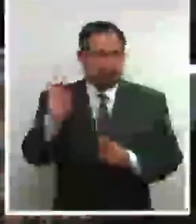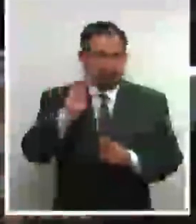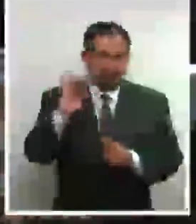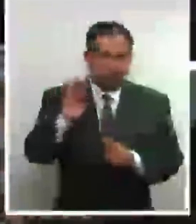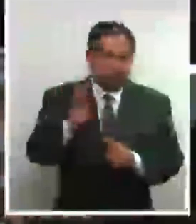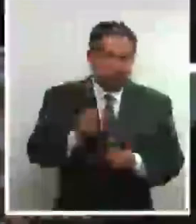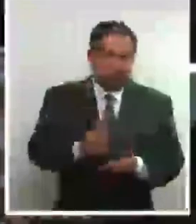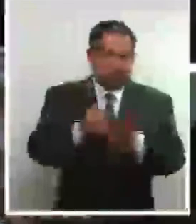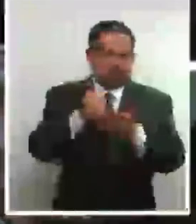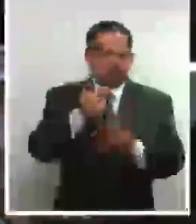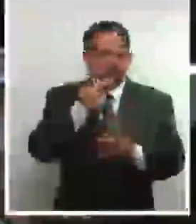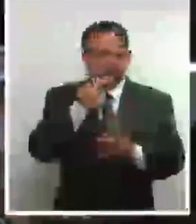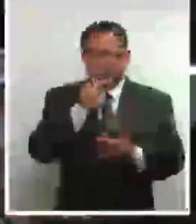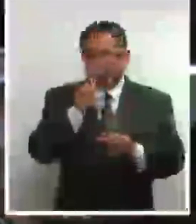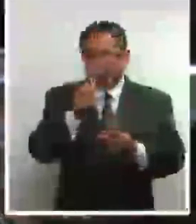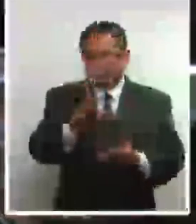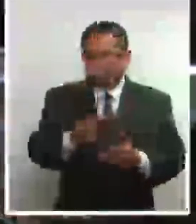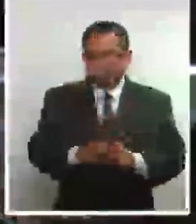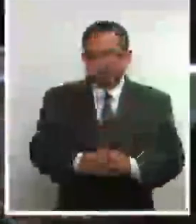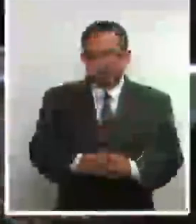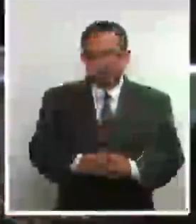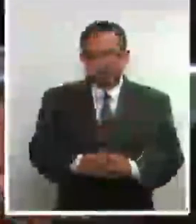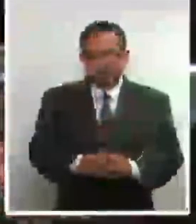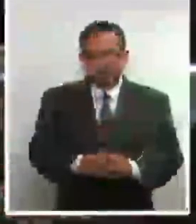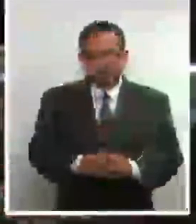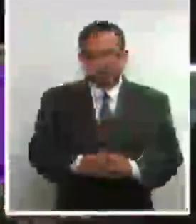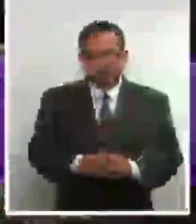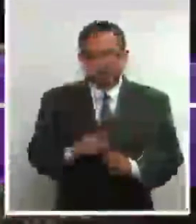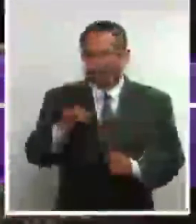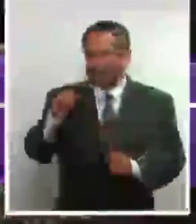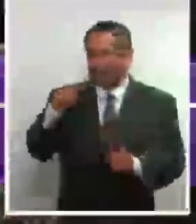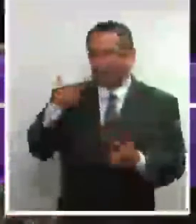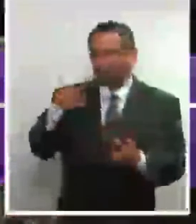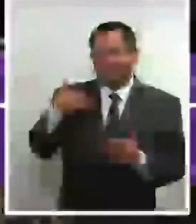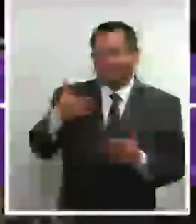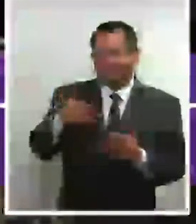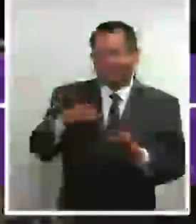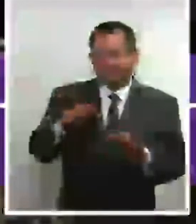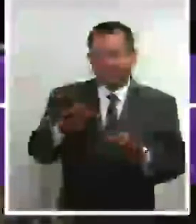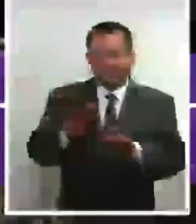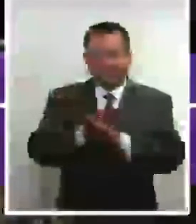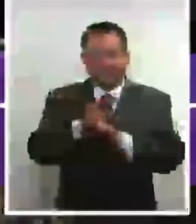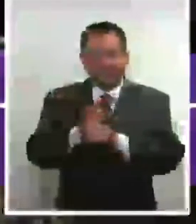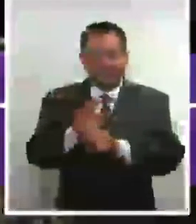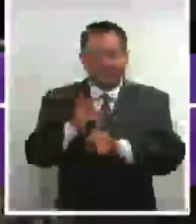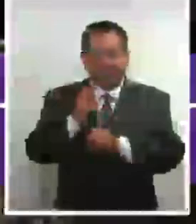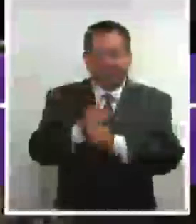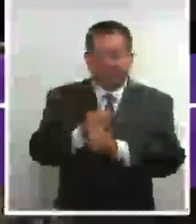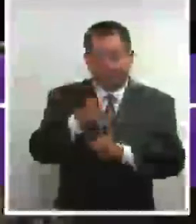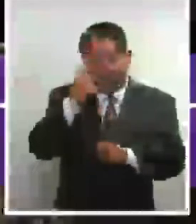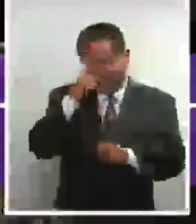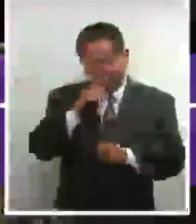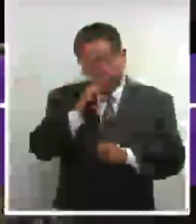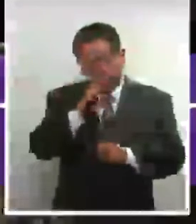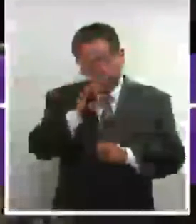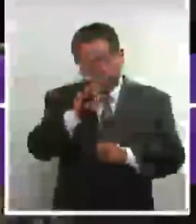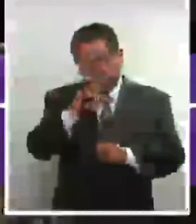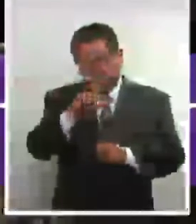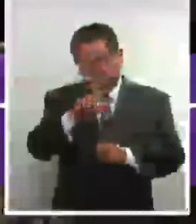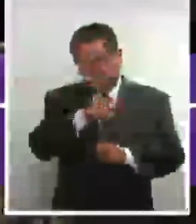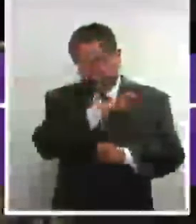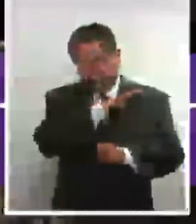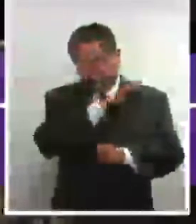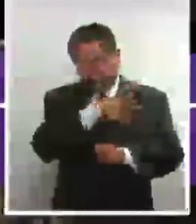pudiera ser de utilidad. En las más recientes reformas para ser fiscal